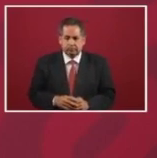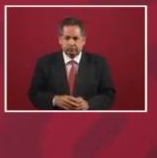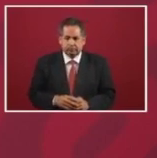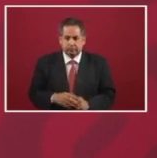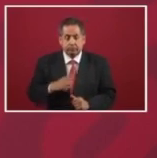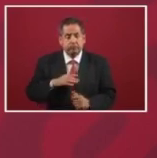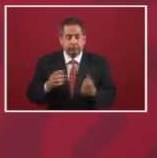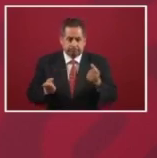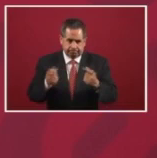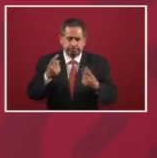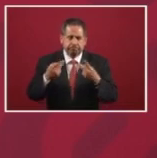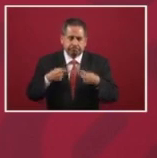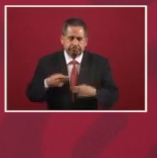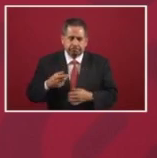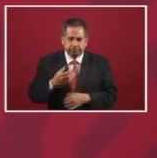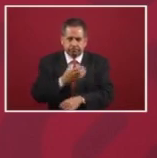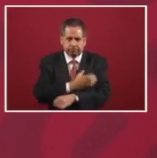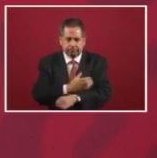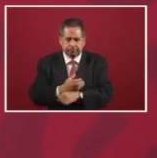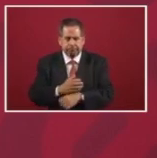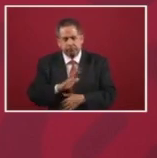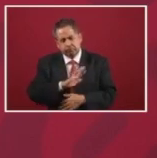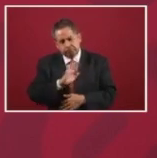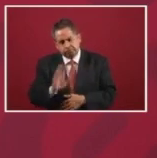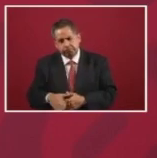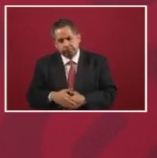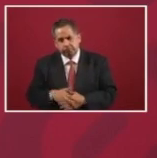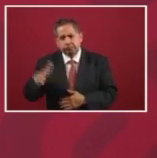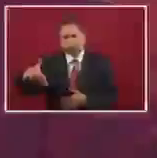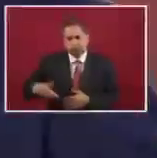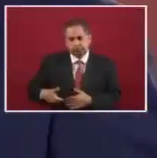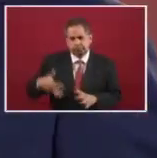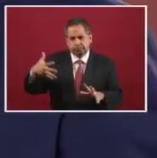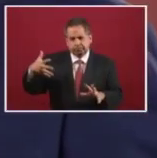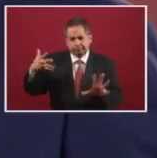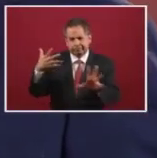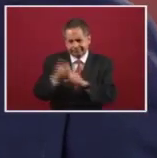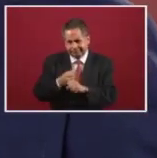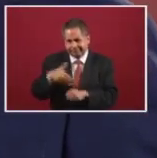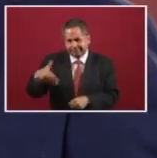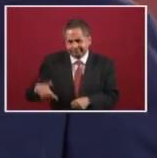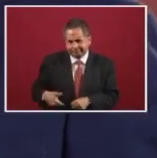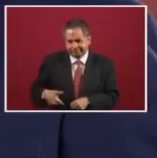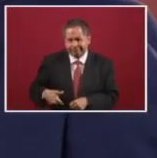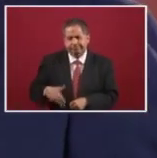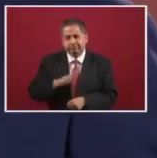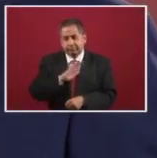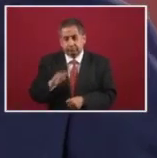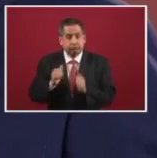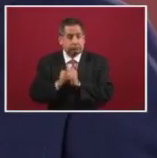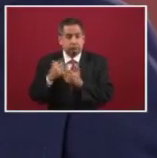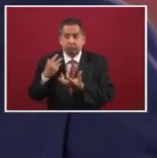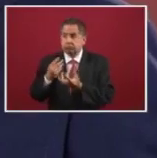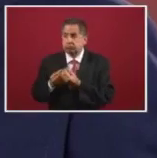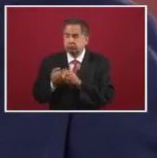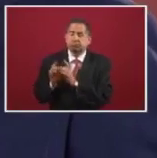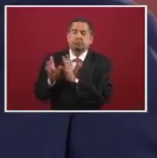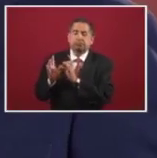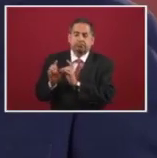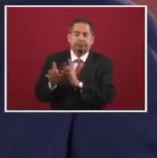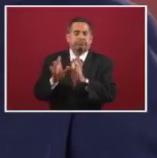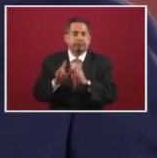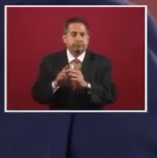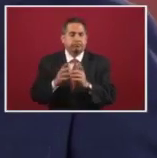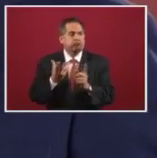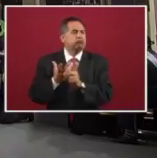han perdido la vida pues, en accidentes, compañeros periodistas, con nosotros,